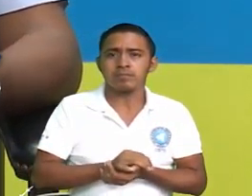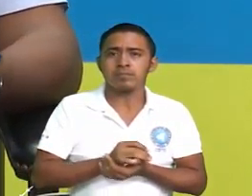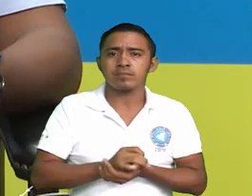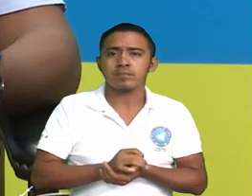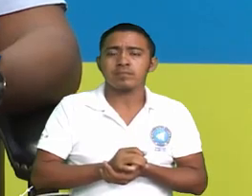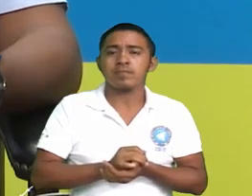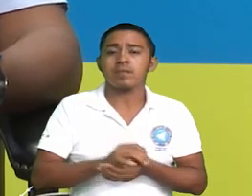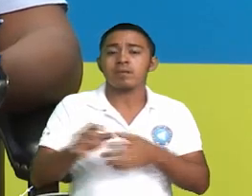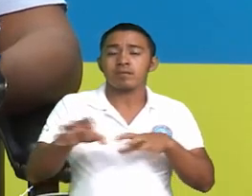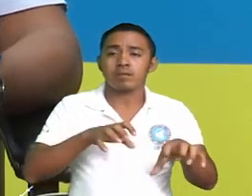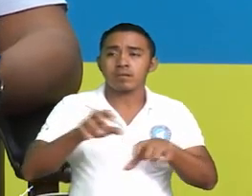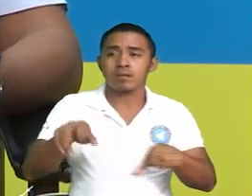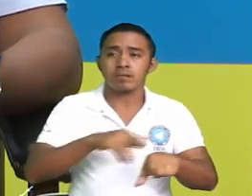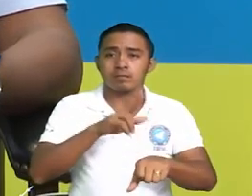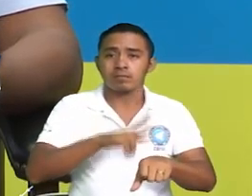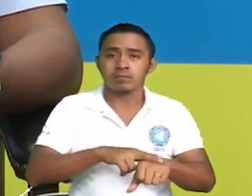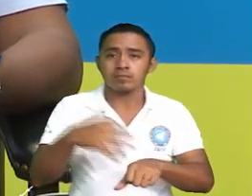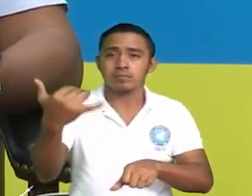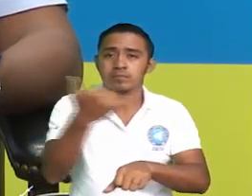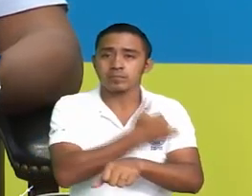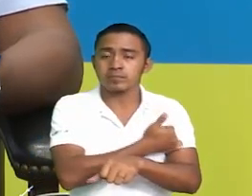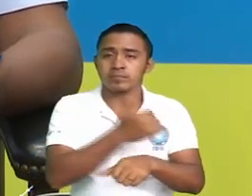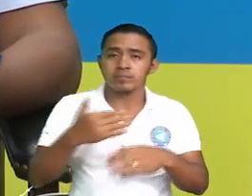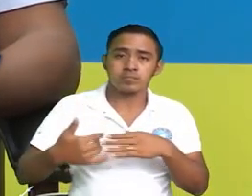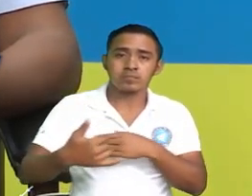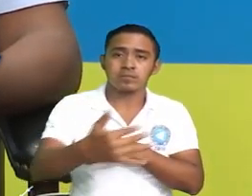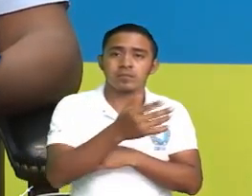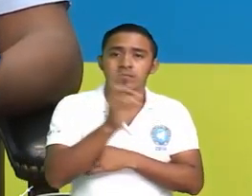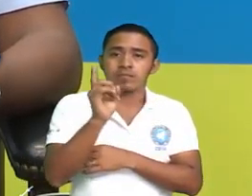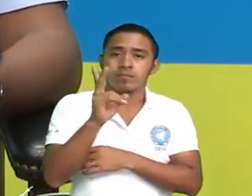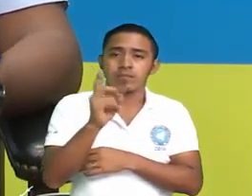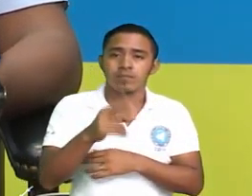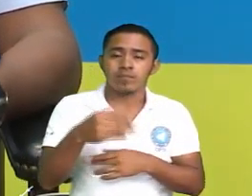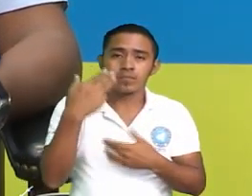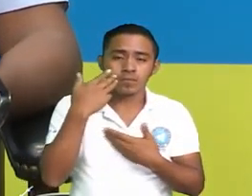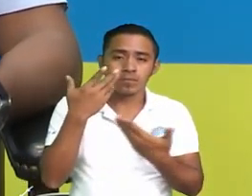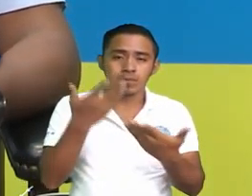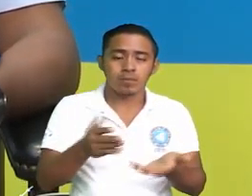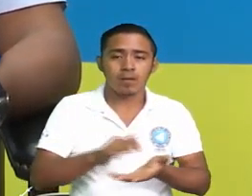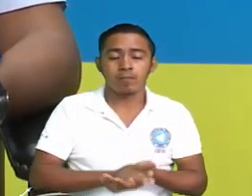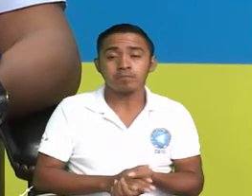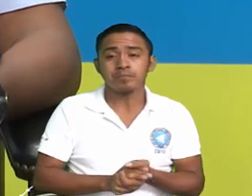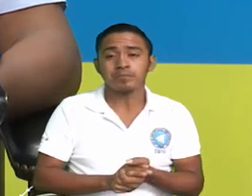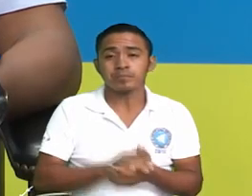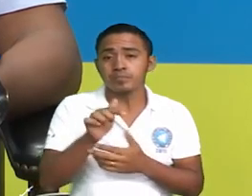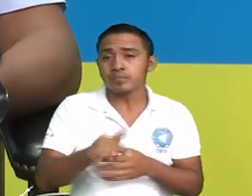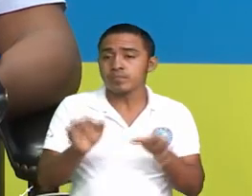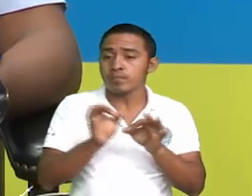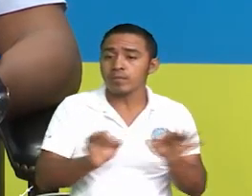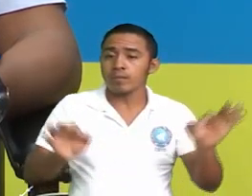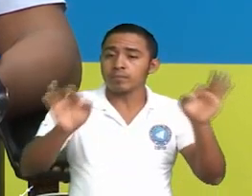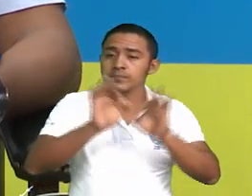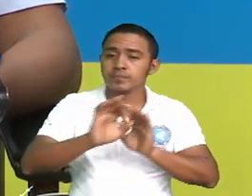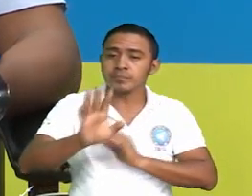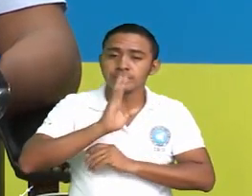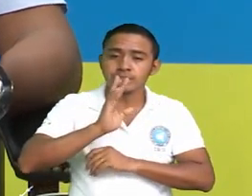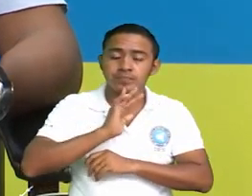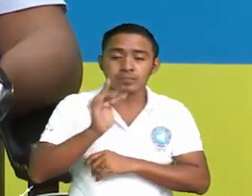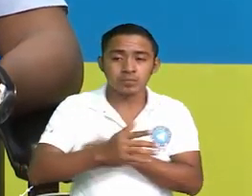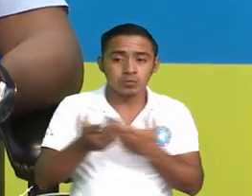Jornada Nacional de Vacunación termine el 12 de mayo? Para hablar de la importancia que tiene la